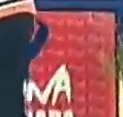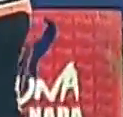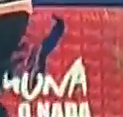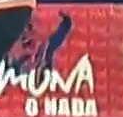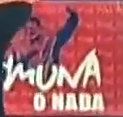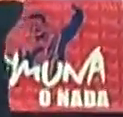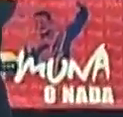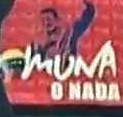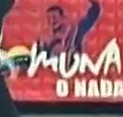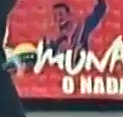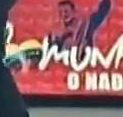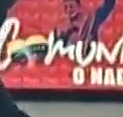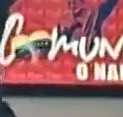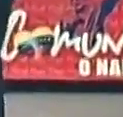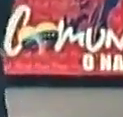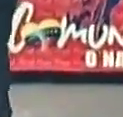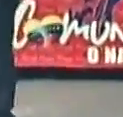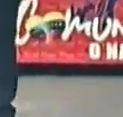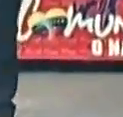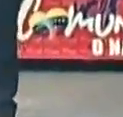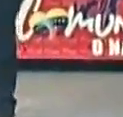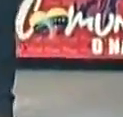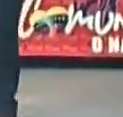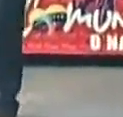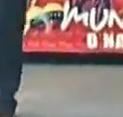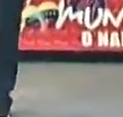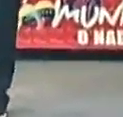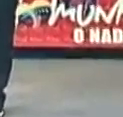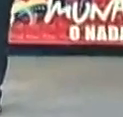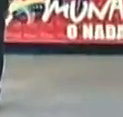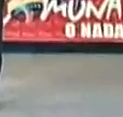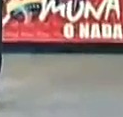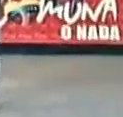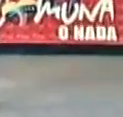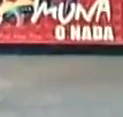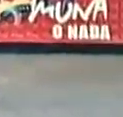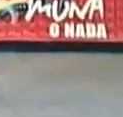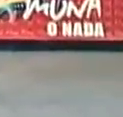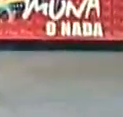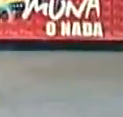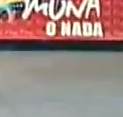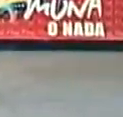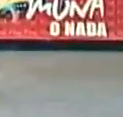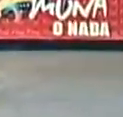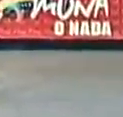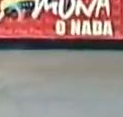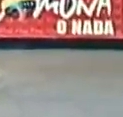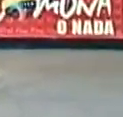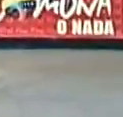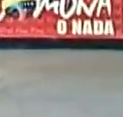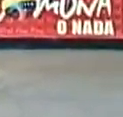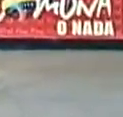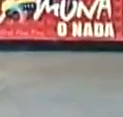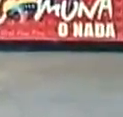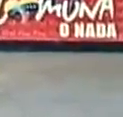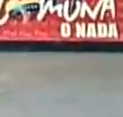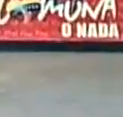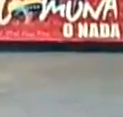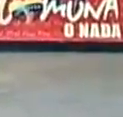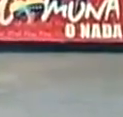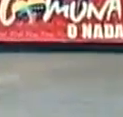la comuna es la máxima expresión, para darle trabajo con el corazón. con esfuerzo, amor y dedicación, construyen